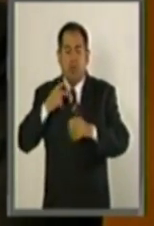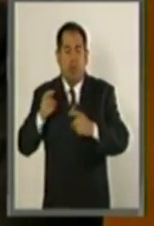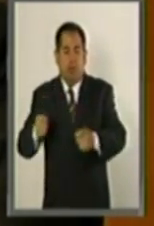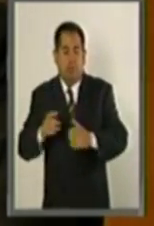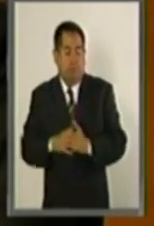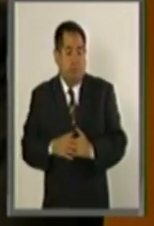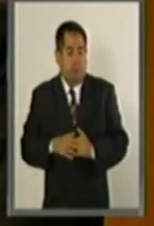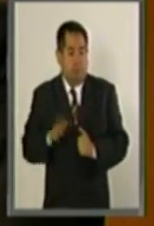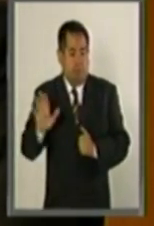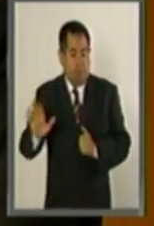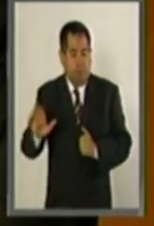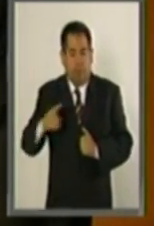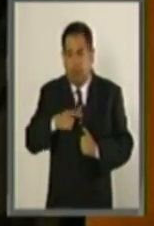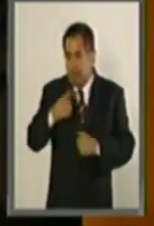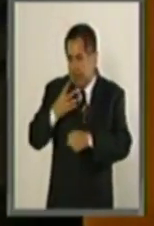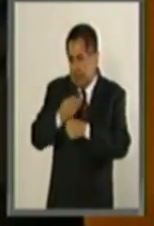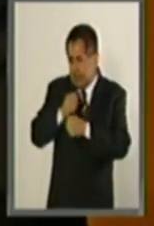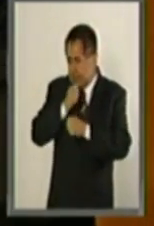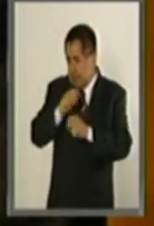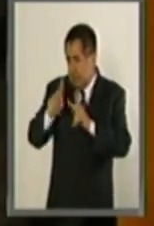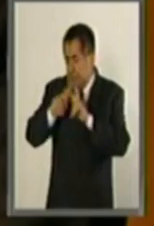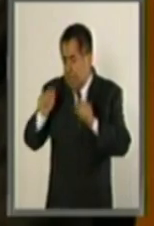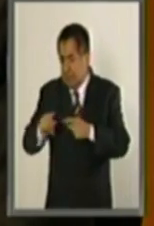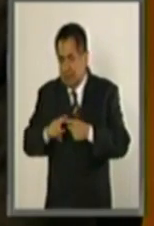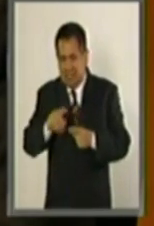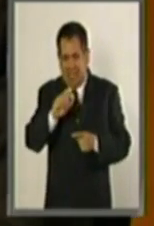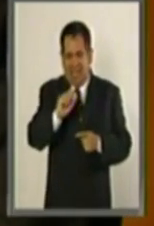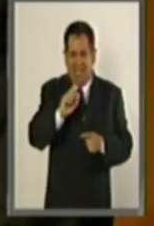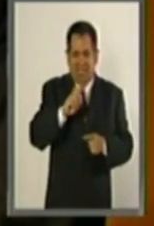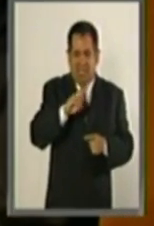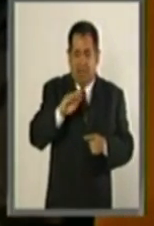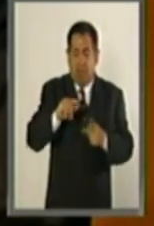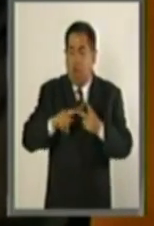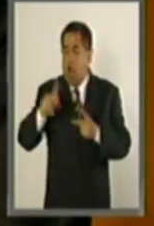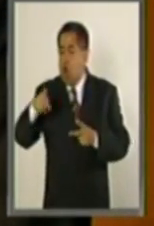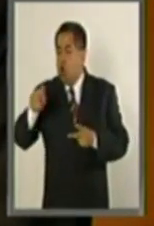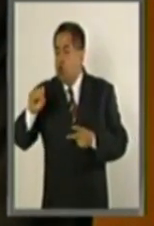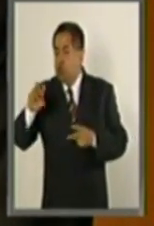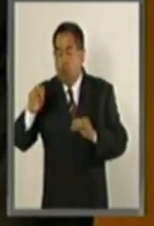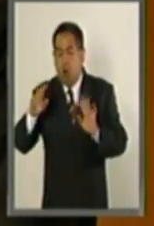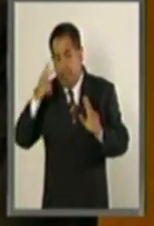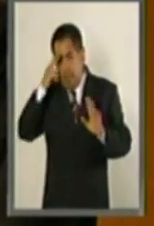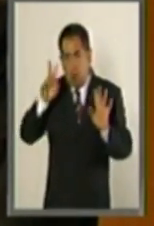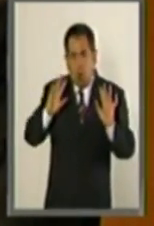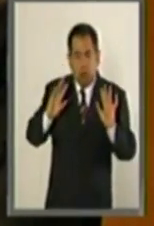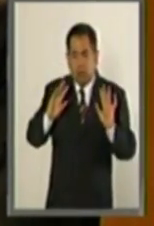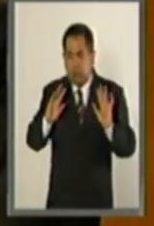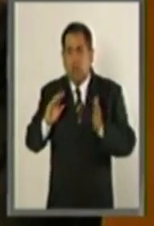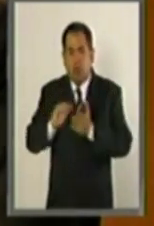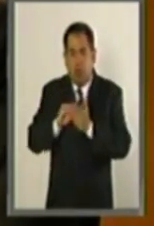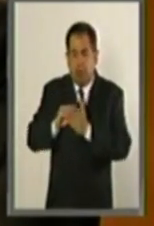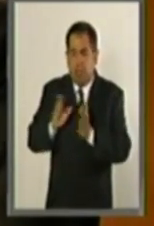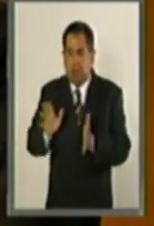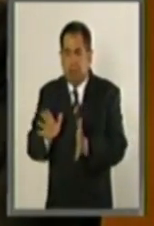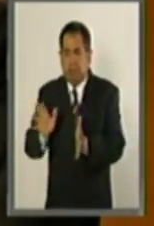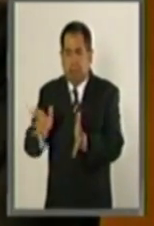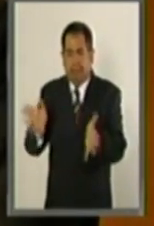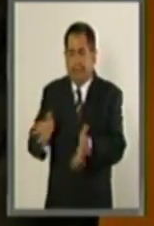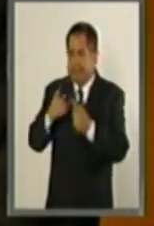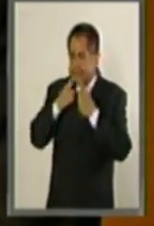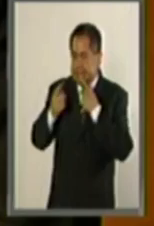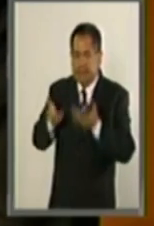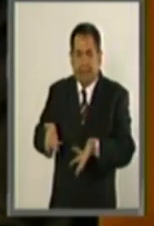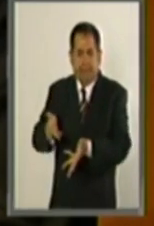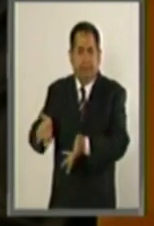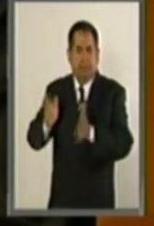en tanto se llegue a una solución pacífica entre Serbia y Kosovo, México debe contribuir a generar condiciones de diálogo,